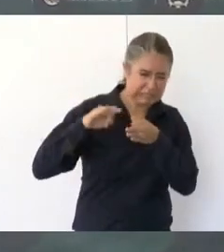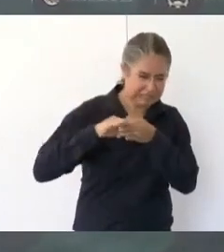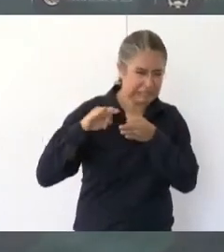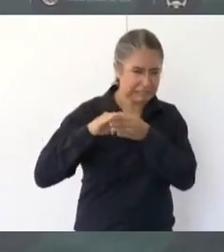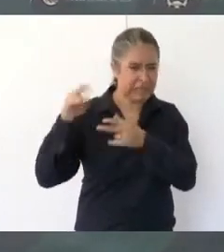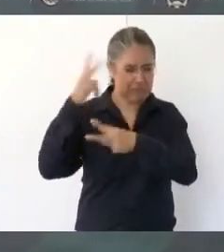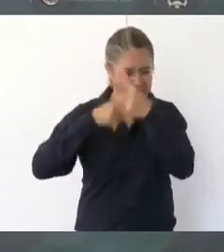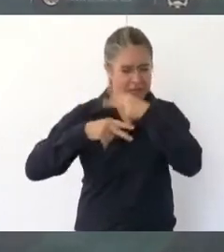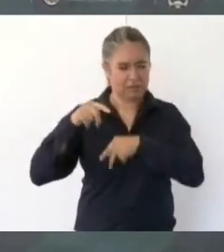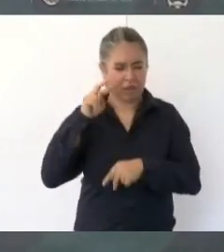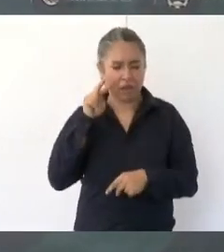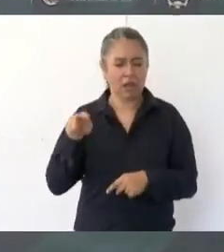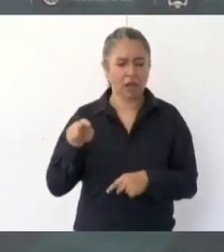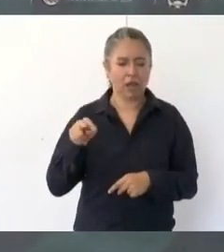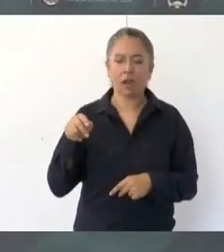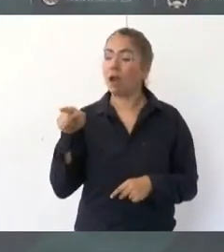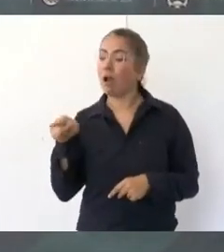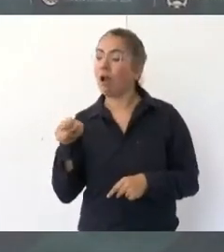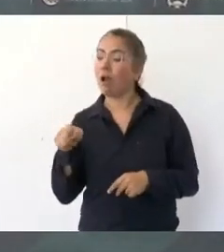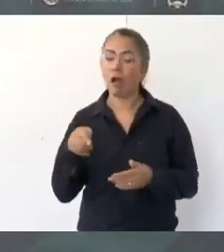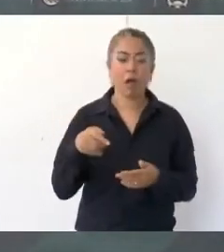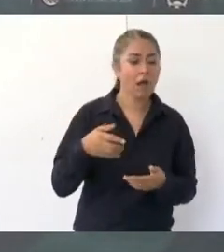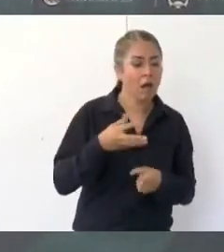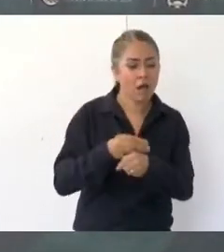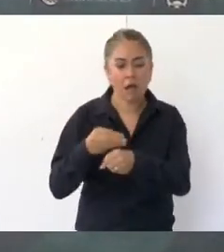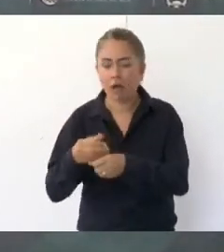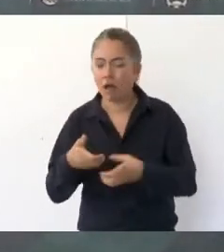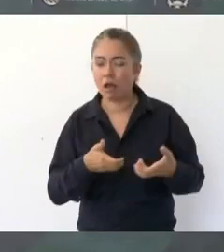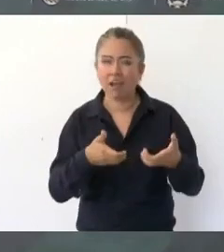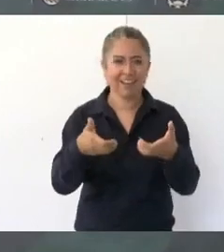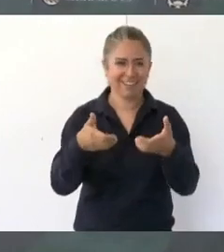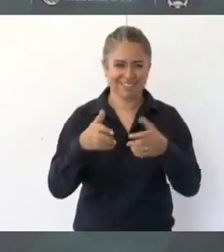Pero es en general. Los de Hacienda son